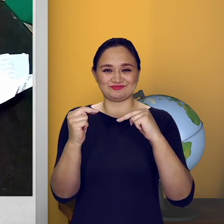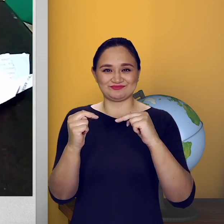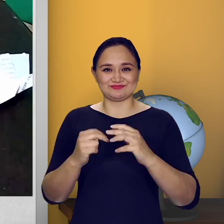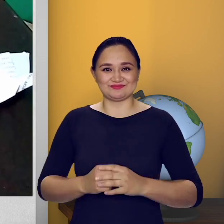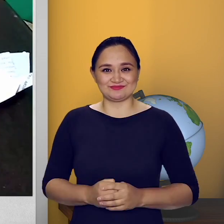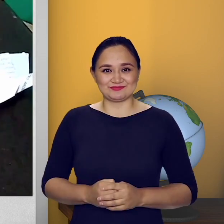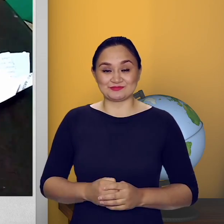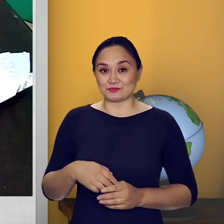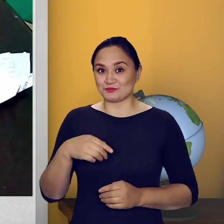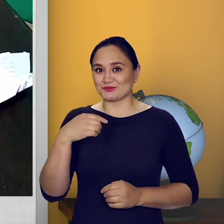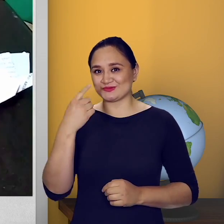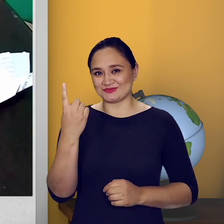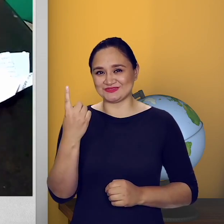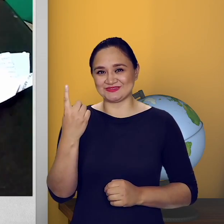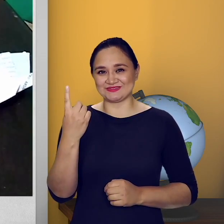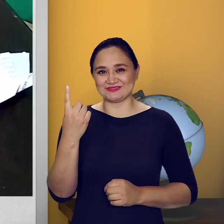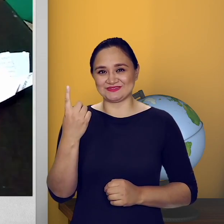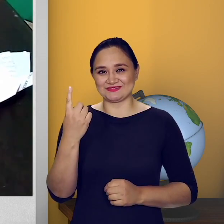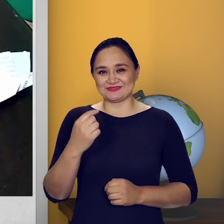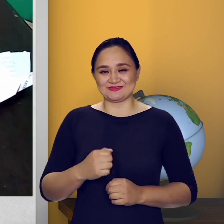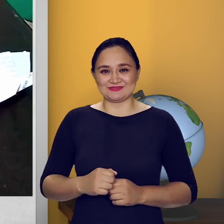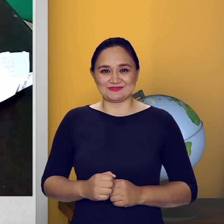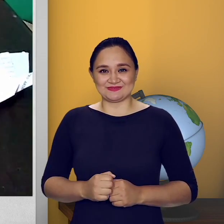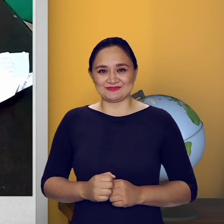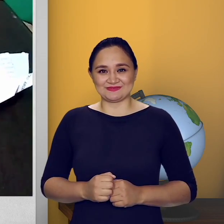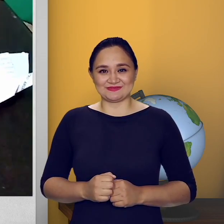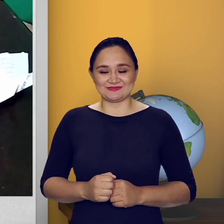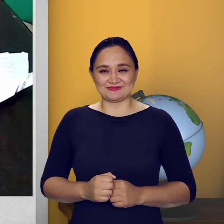abajo. Una.